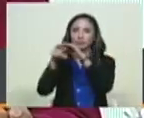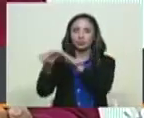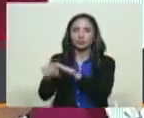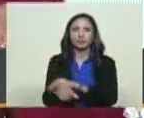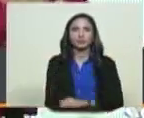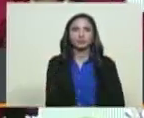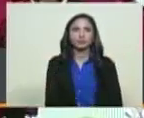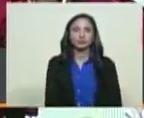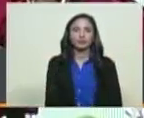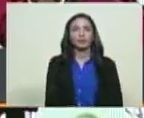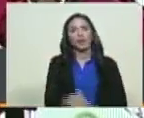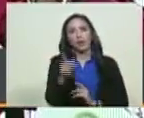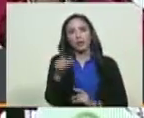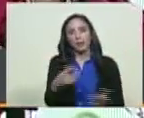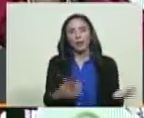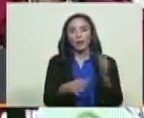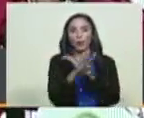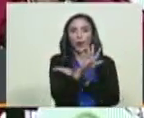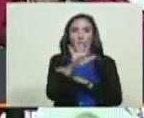y 45.000